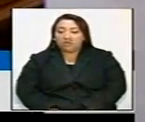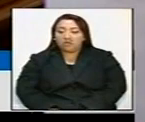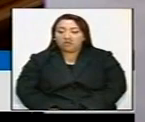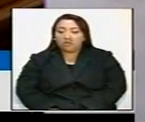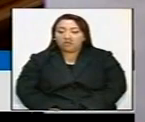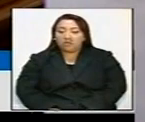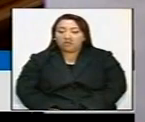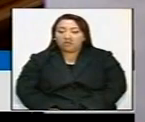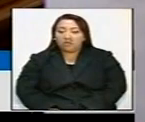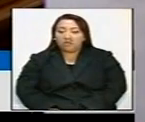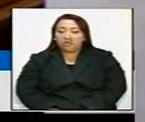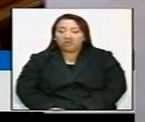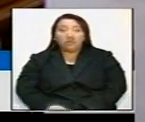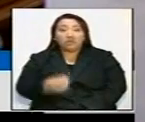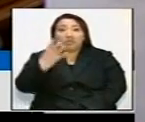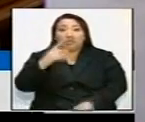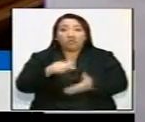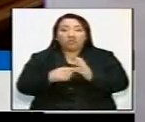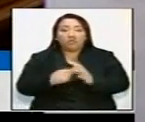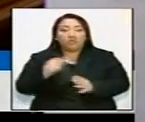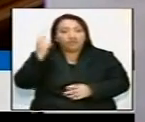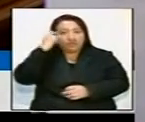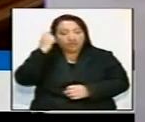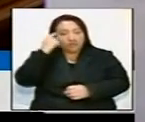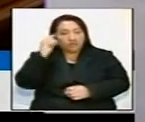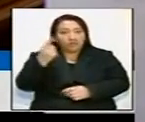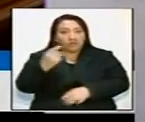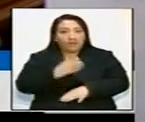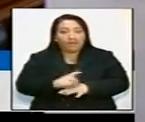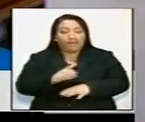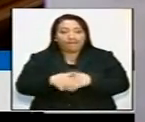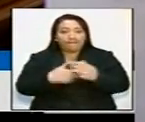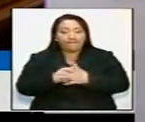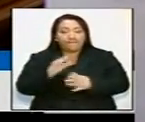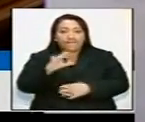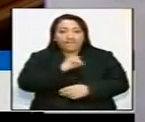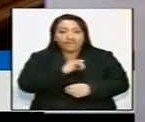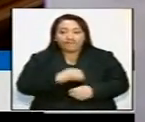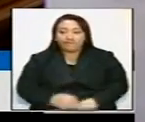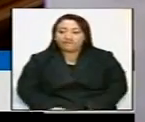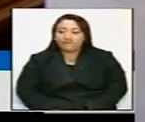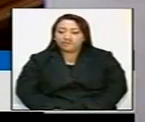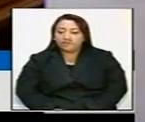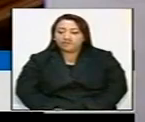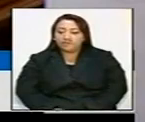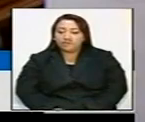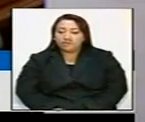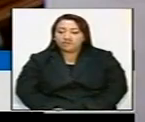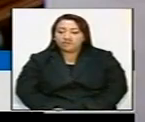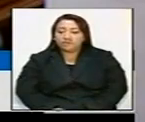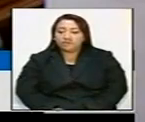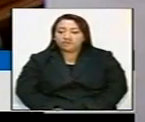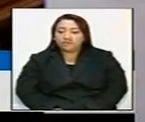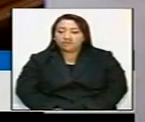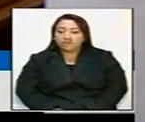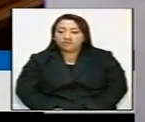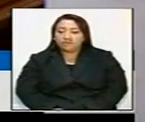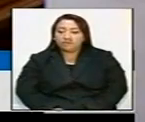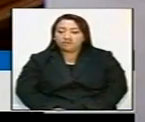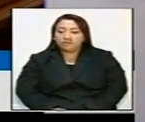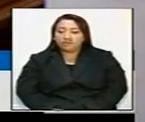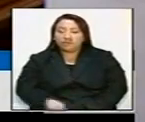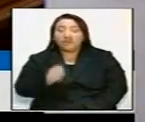cuatro puntos para reflexionar. El primero es el desarrollo de las instituciones. Y este desarrollo de las instituciones que